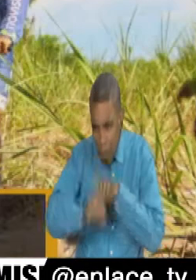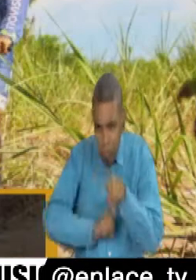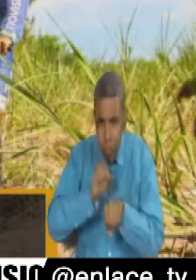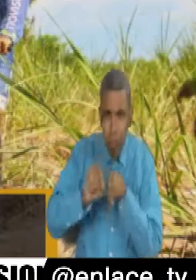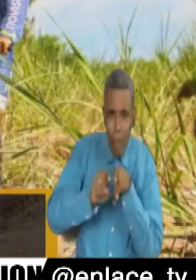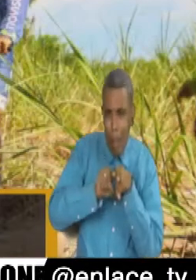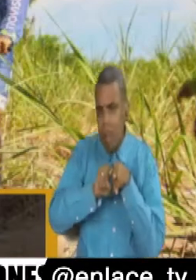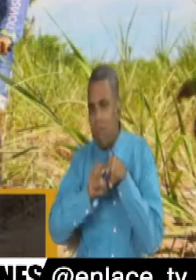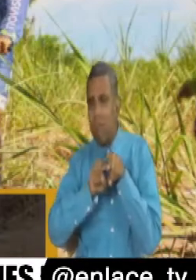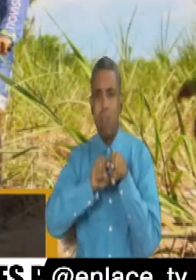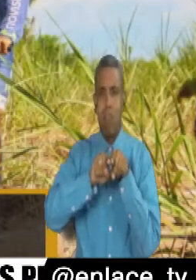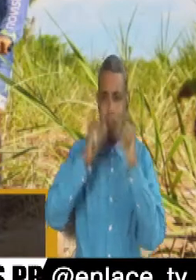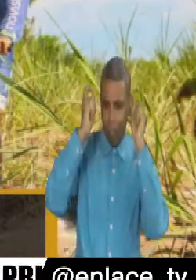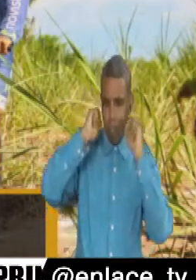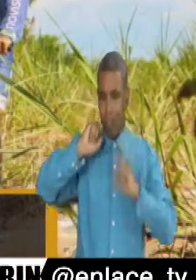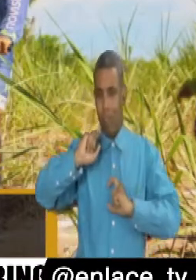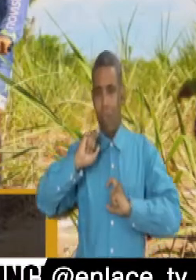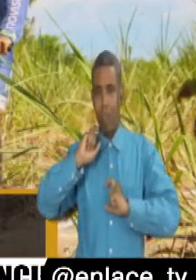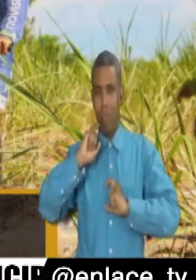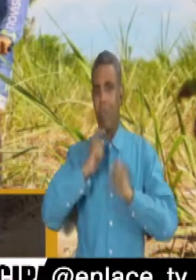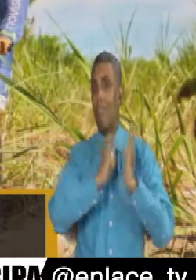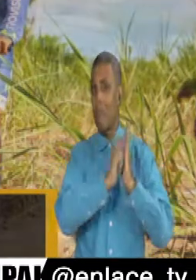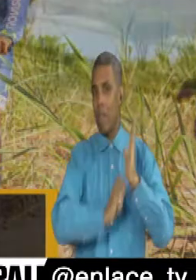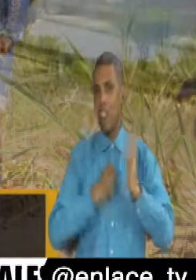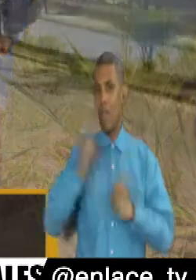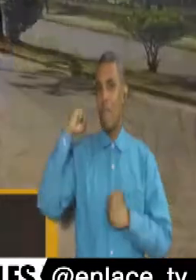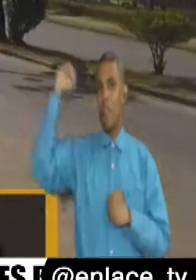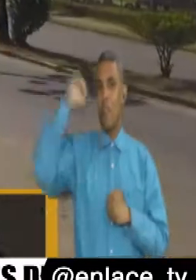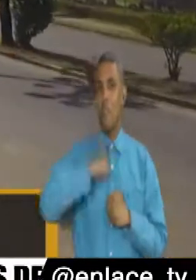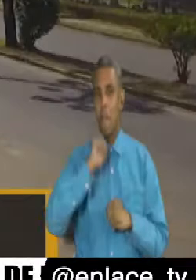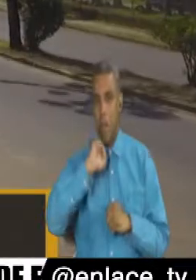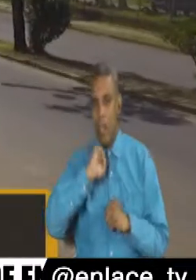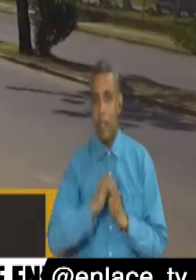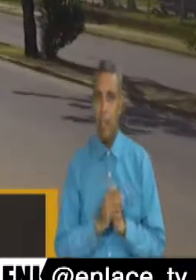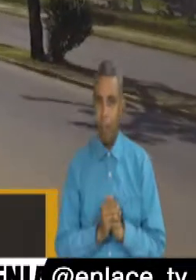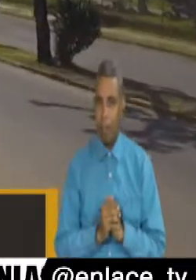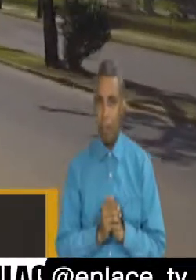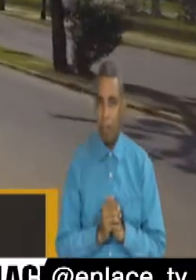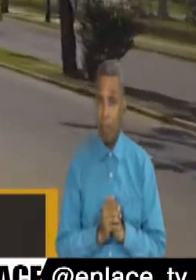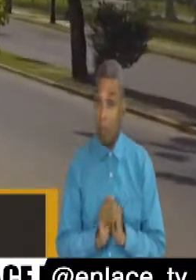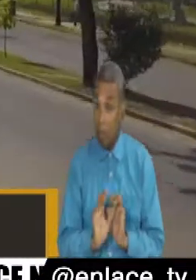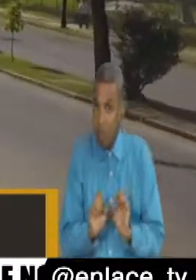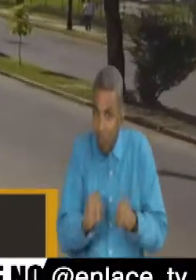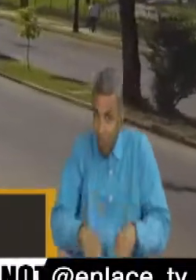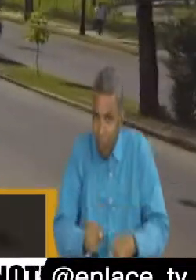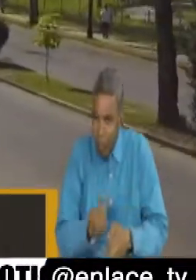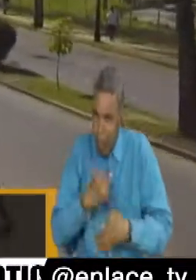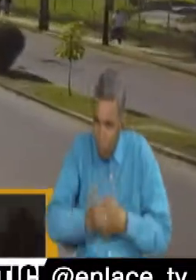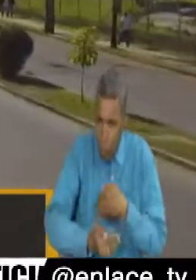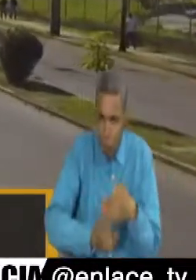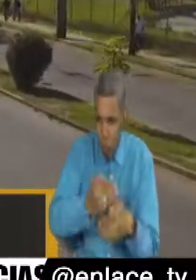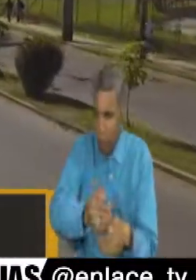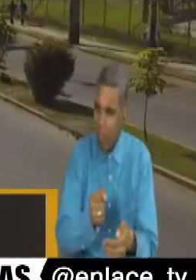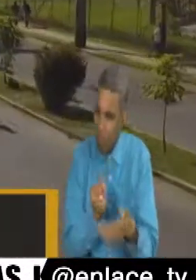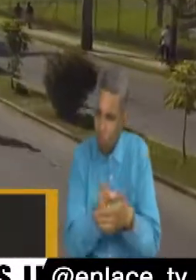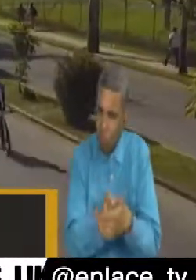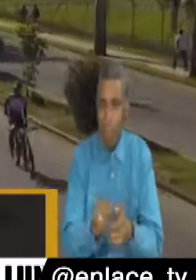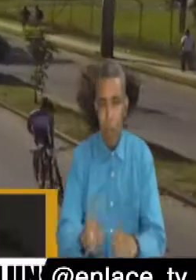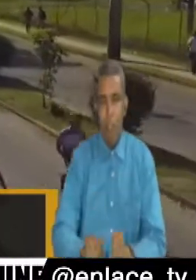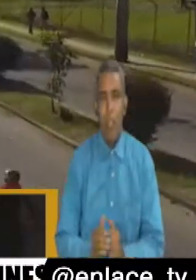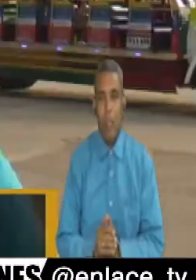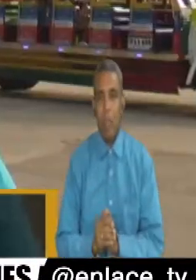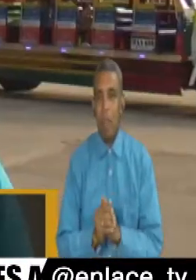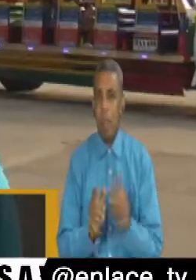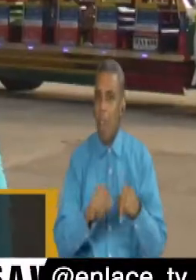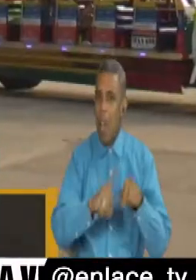con los trofeos. Se quedaron en casa y esto nos da alientos para seguir trabajando por este bonito proceso. Muchos podios se quedaron en Barranca Bermeja,